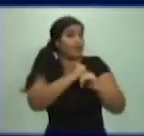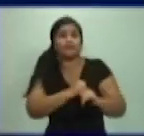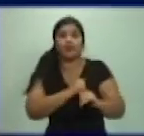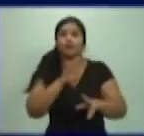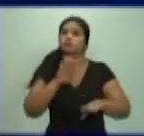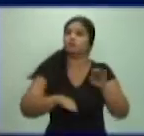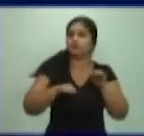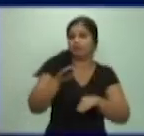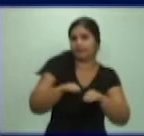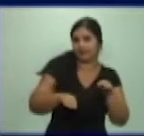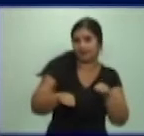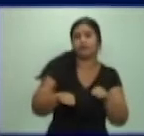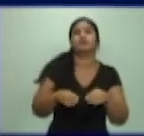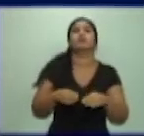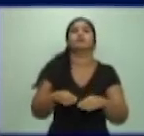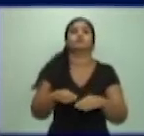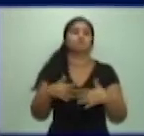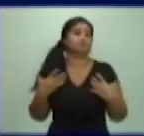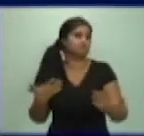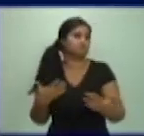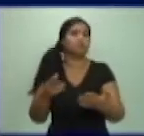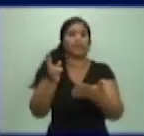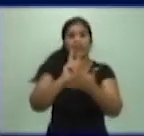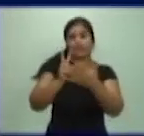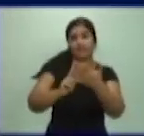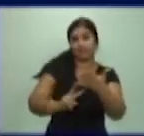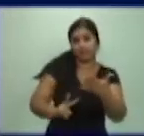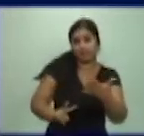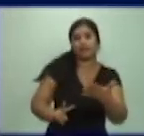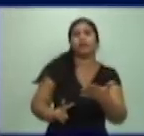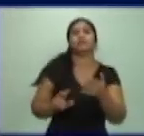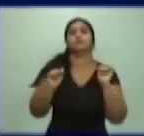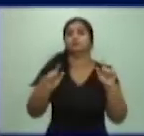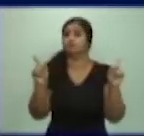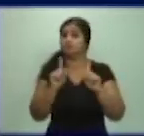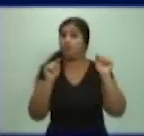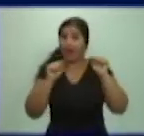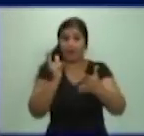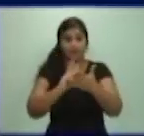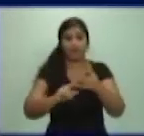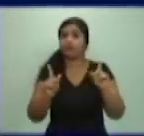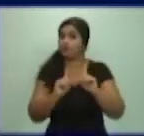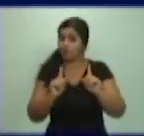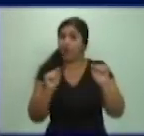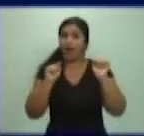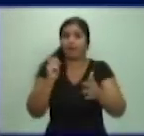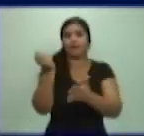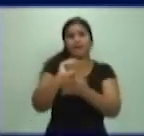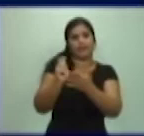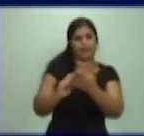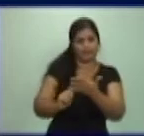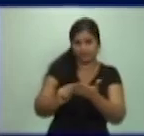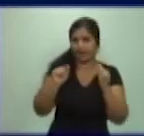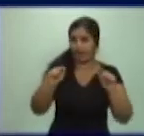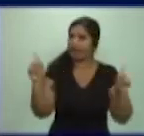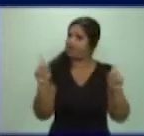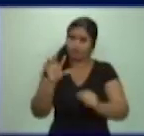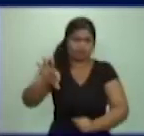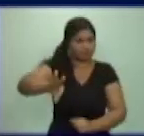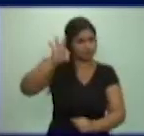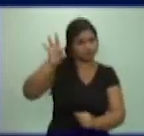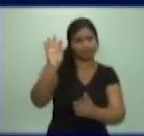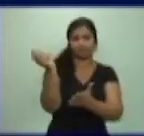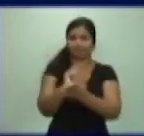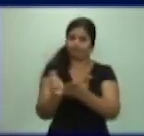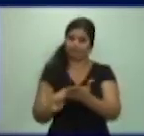no leer la orden. Es escribir, no es extraer. Usted va a escribir el sustantivo que se deriva del